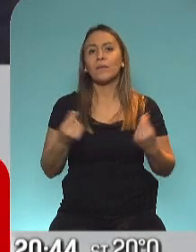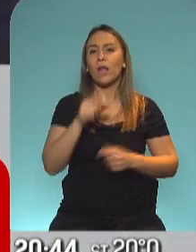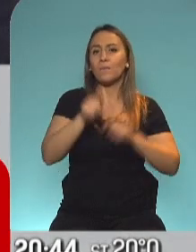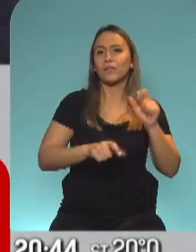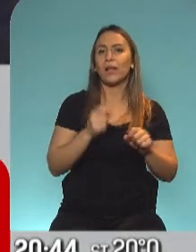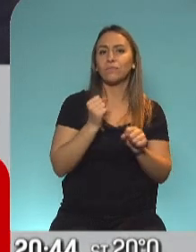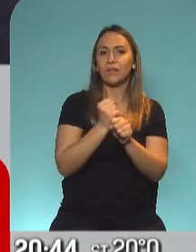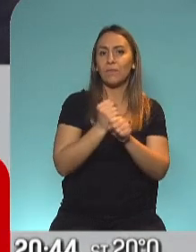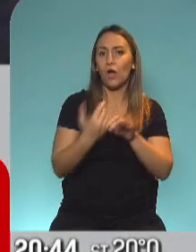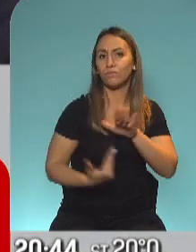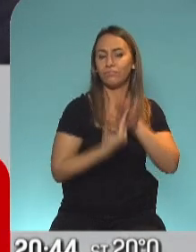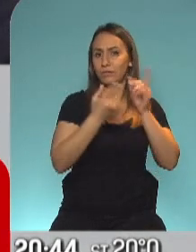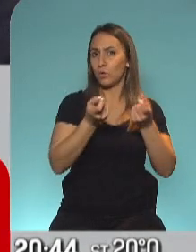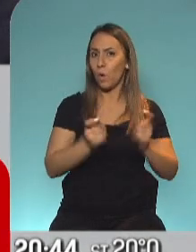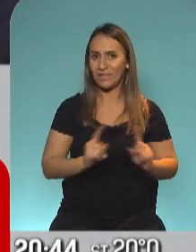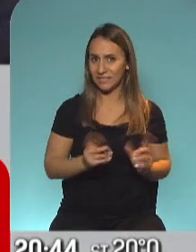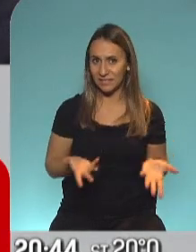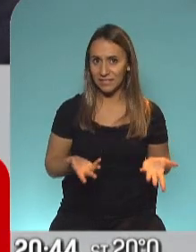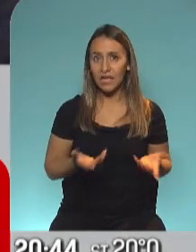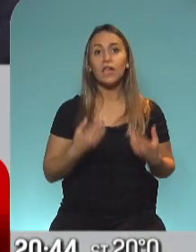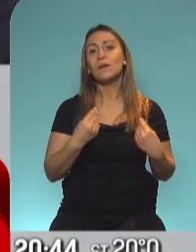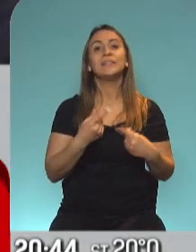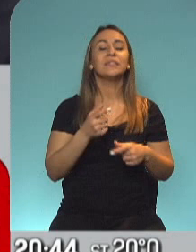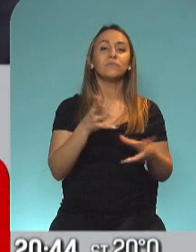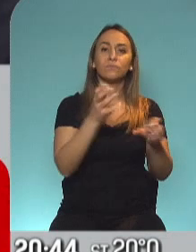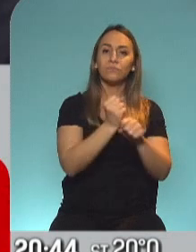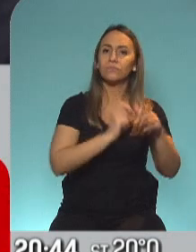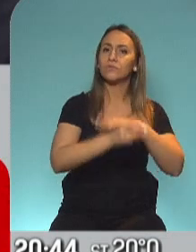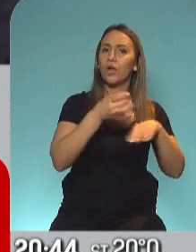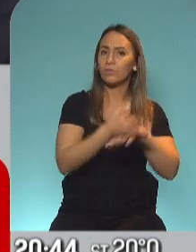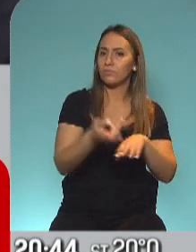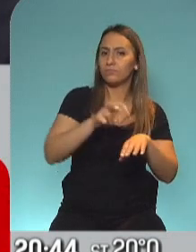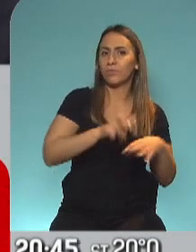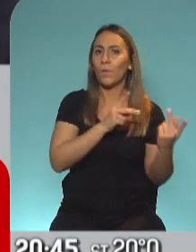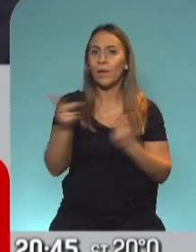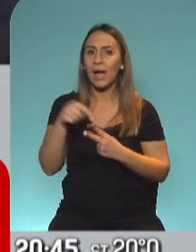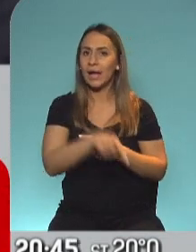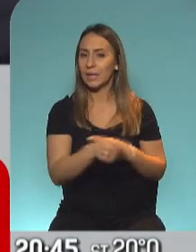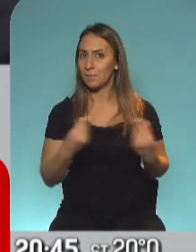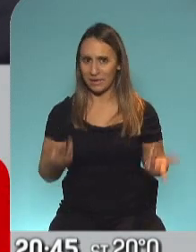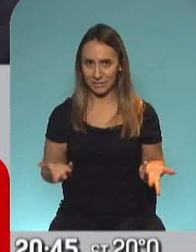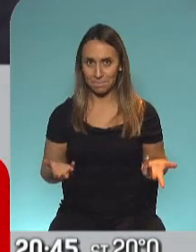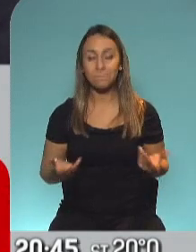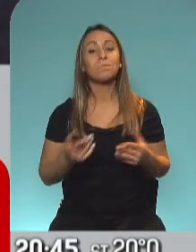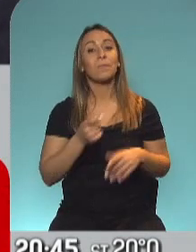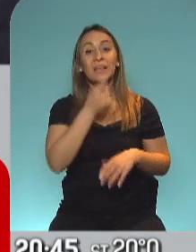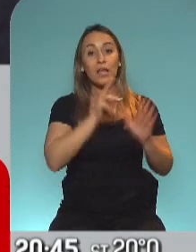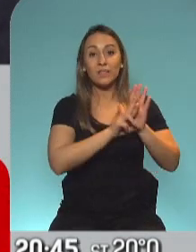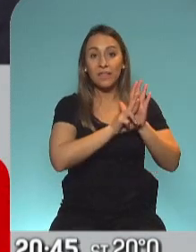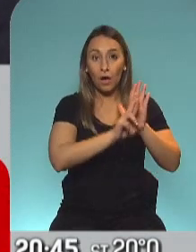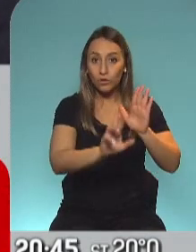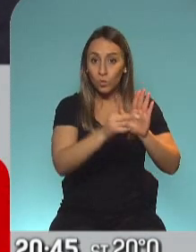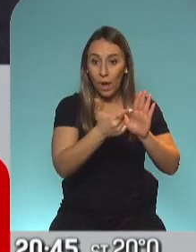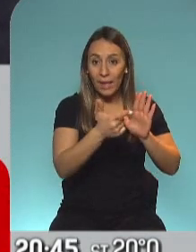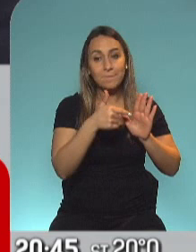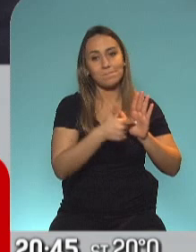no esencial que viaja en transporte público? Bueno, el trabajador no esencial que no está autorizado por los decretos no